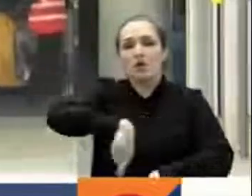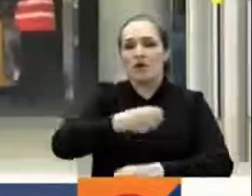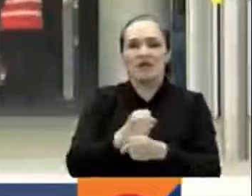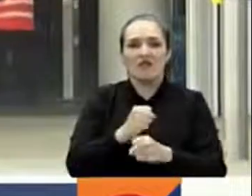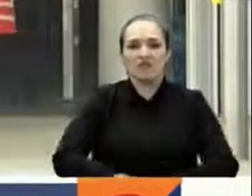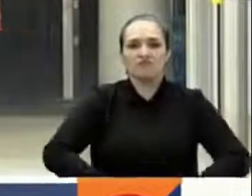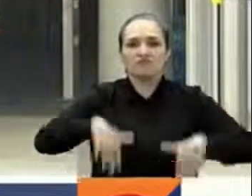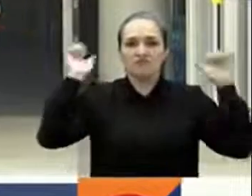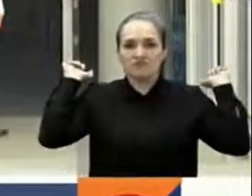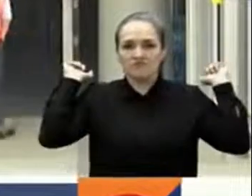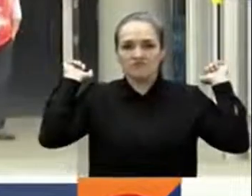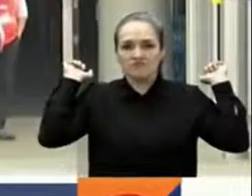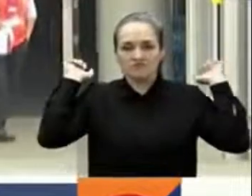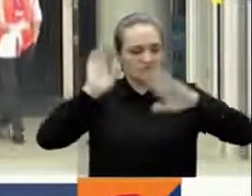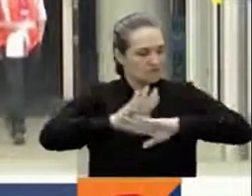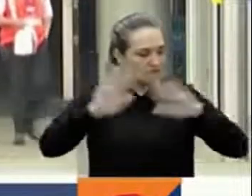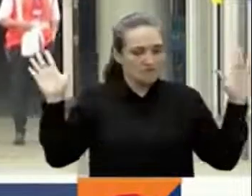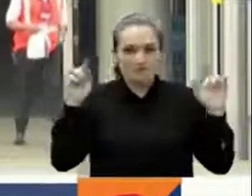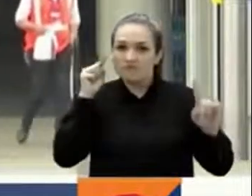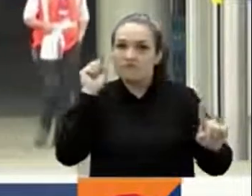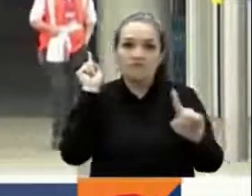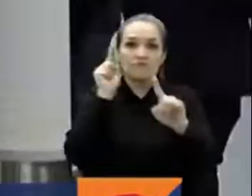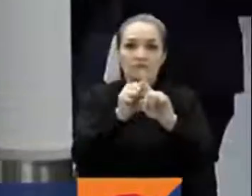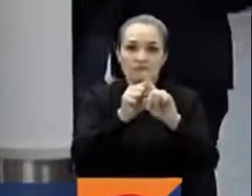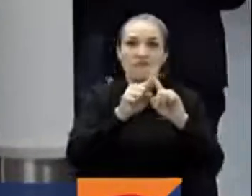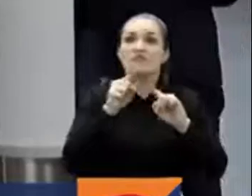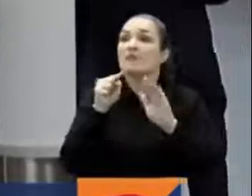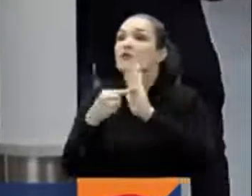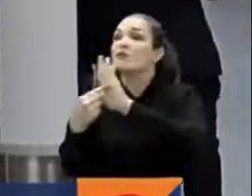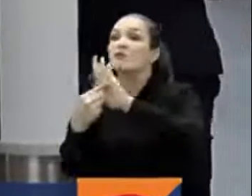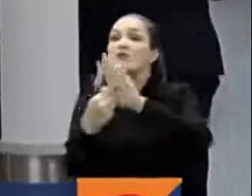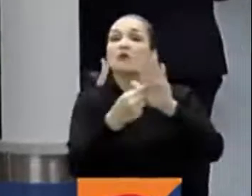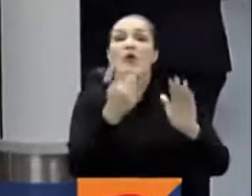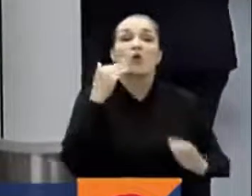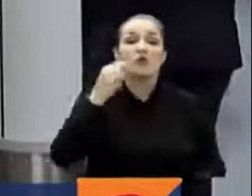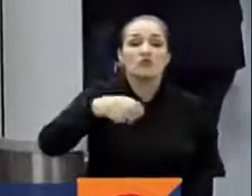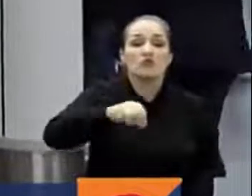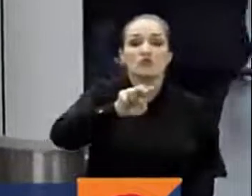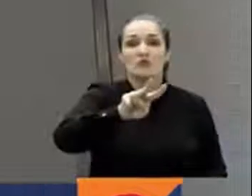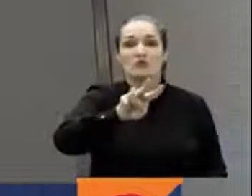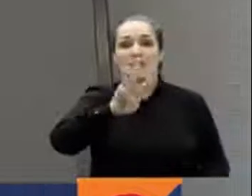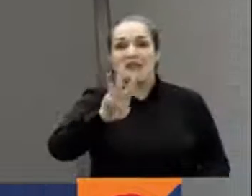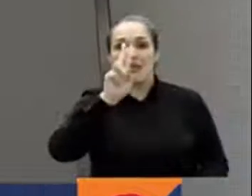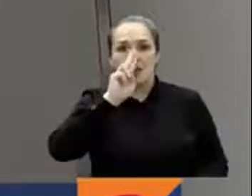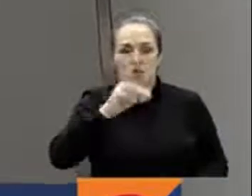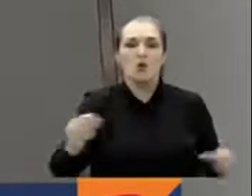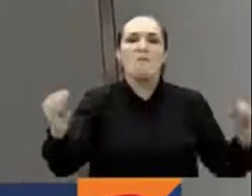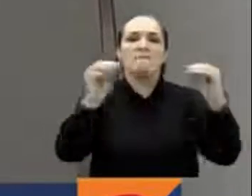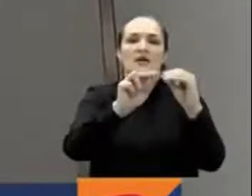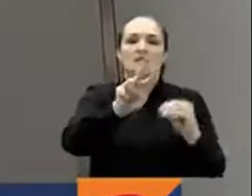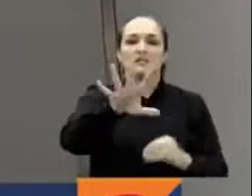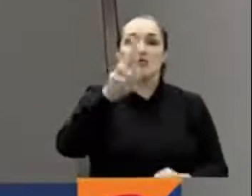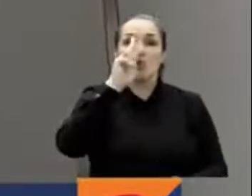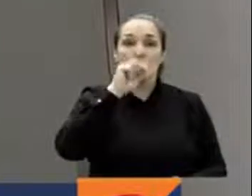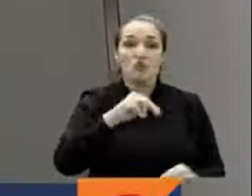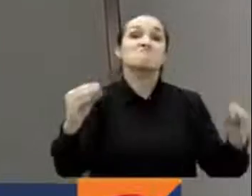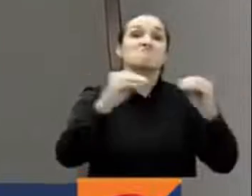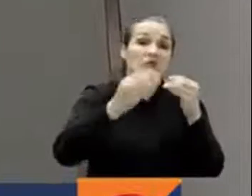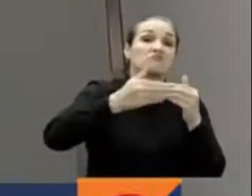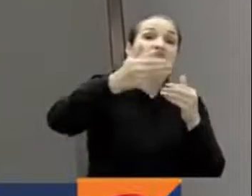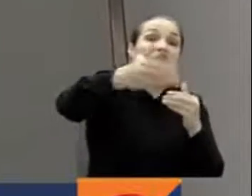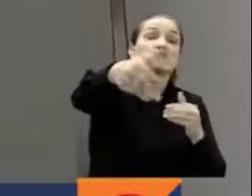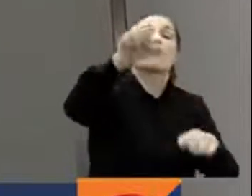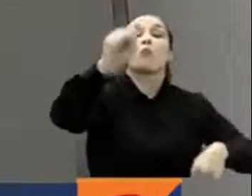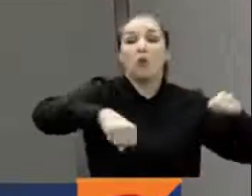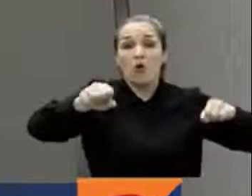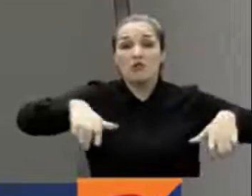actividades y que replican precisamente su huelga el 23 y 25 de junio y no descartan organizar más bloqueos